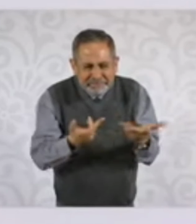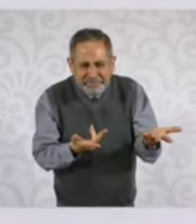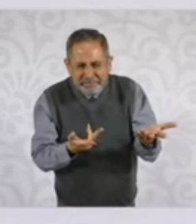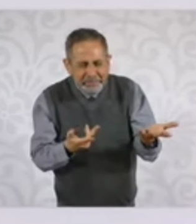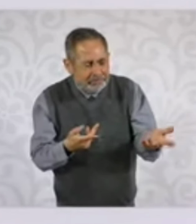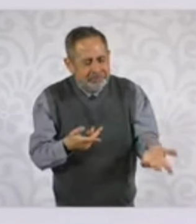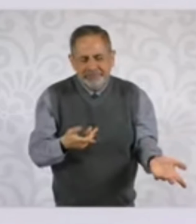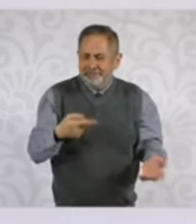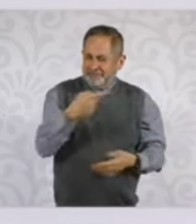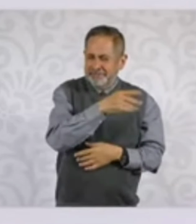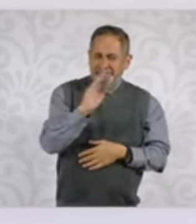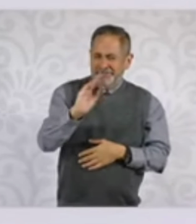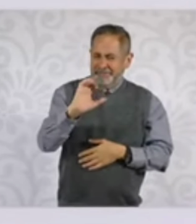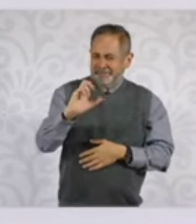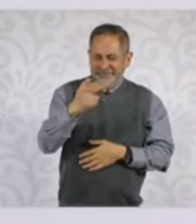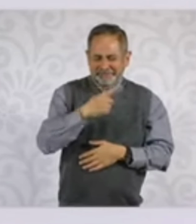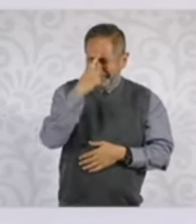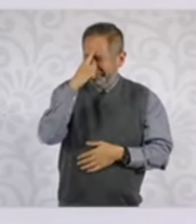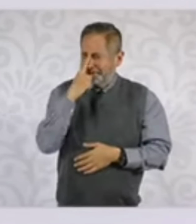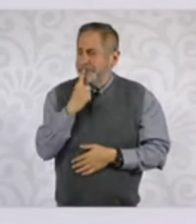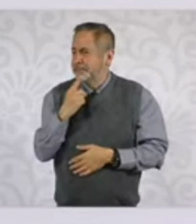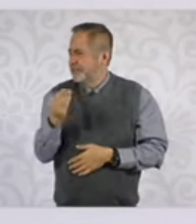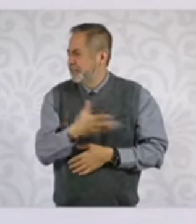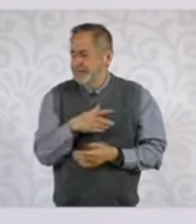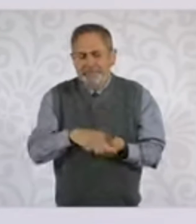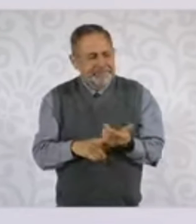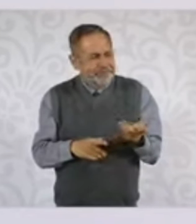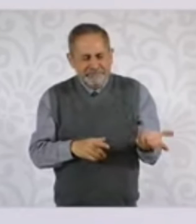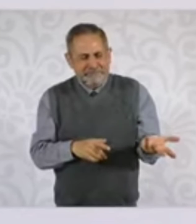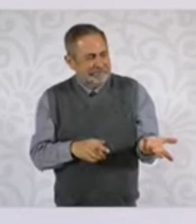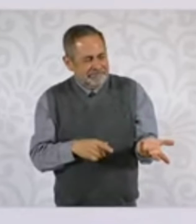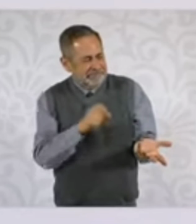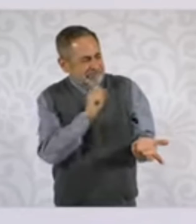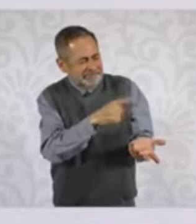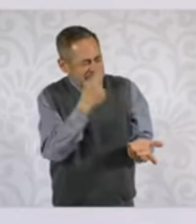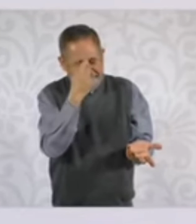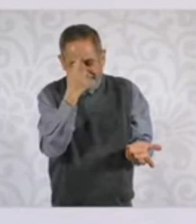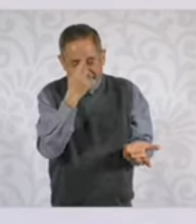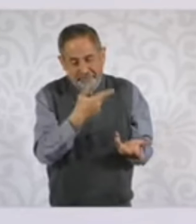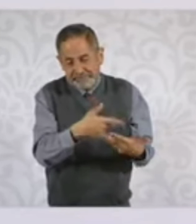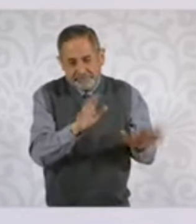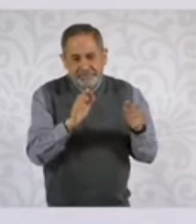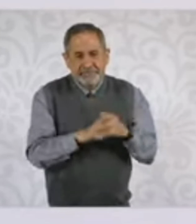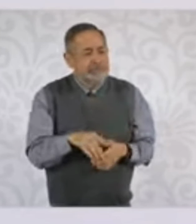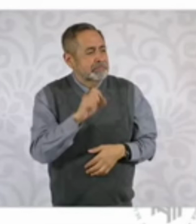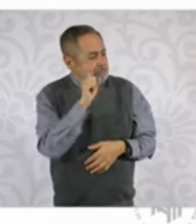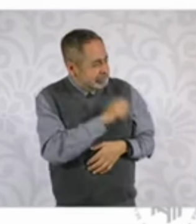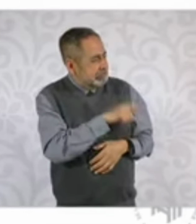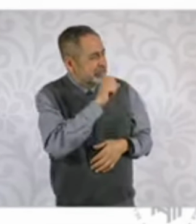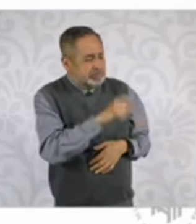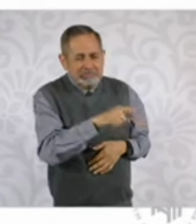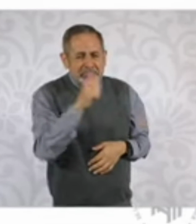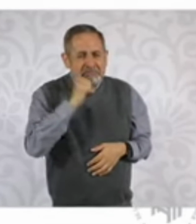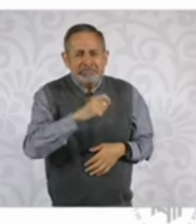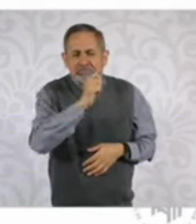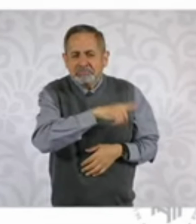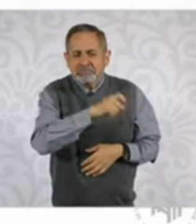¿no? La verdad. Pero como él, ahí están los mismos, pues, de